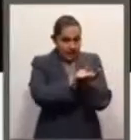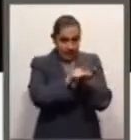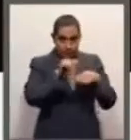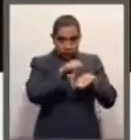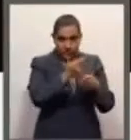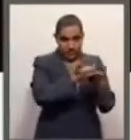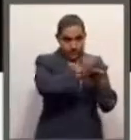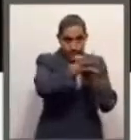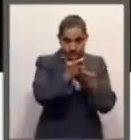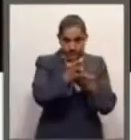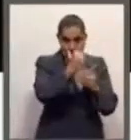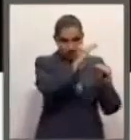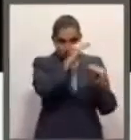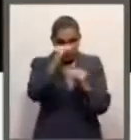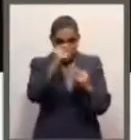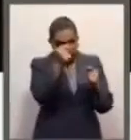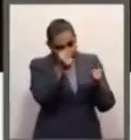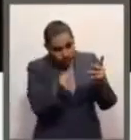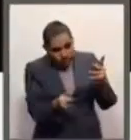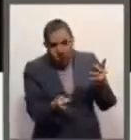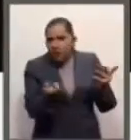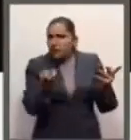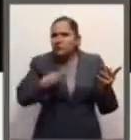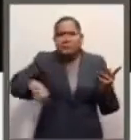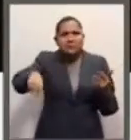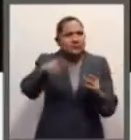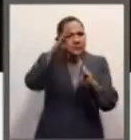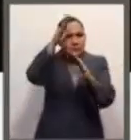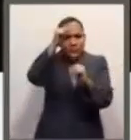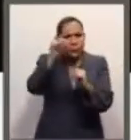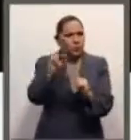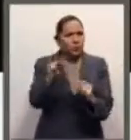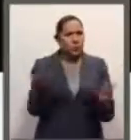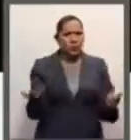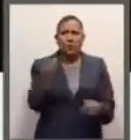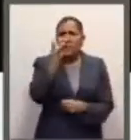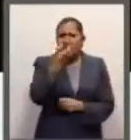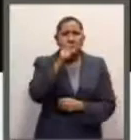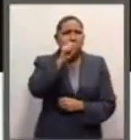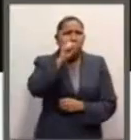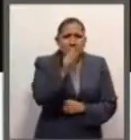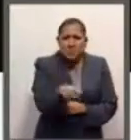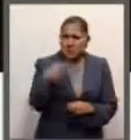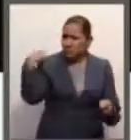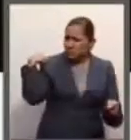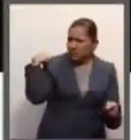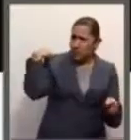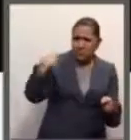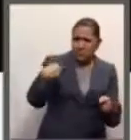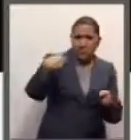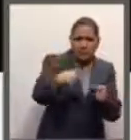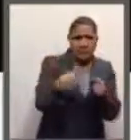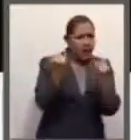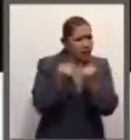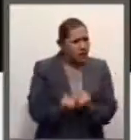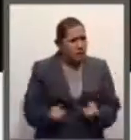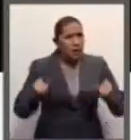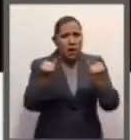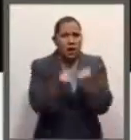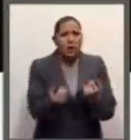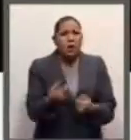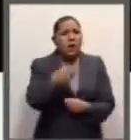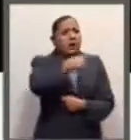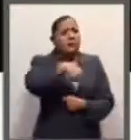remuneraciones. Aquí es otra vez lo mismo, es el mismo cuento de siempre, que se quiere engañar al pueblo